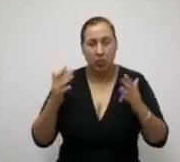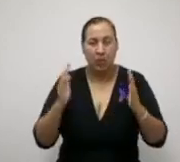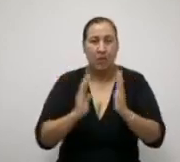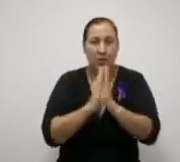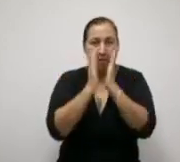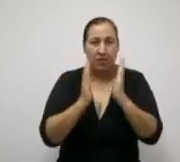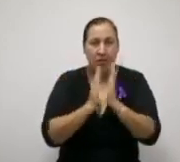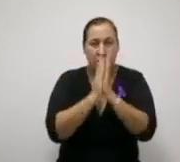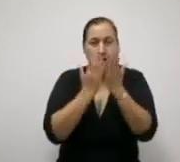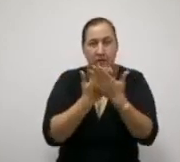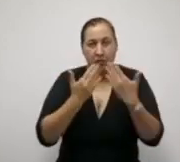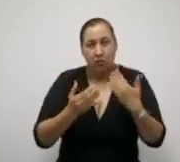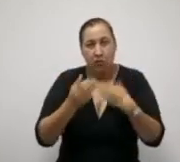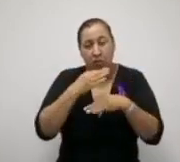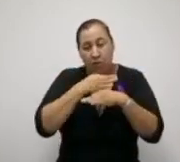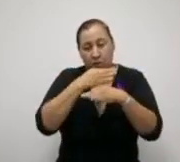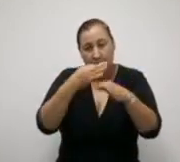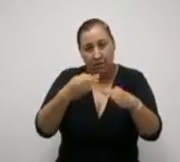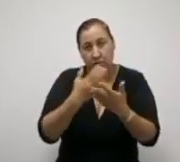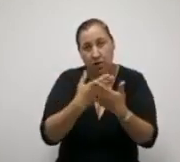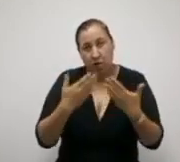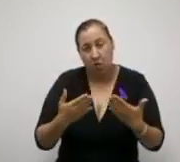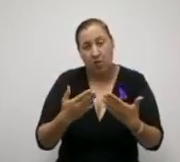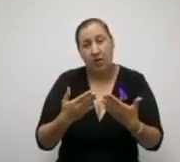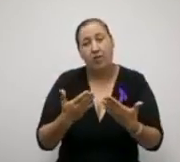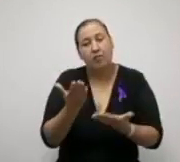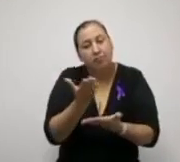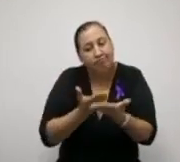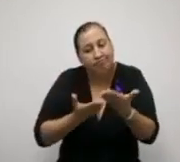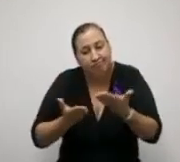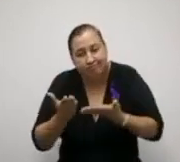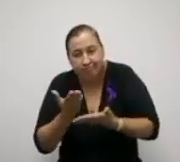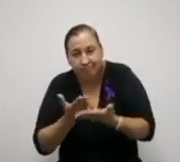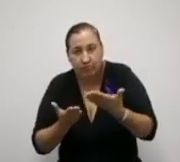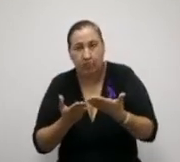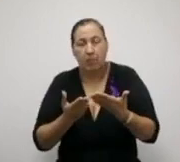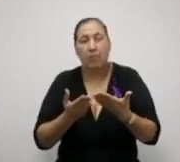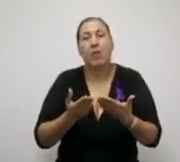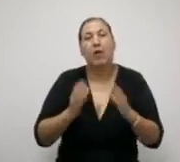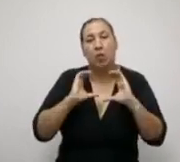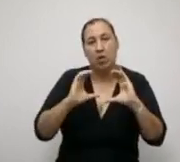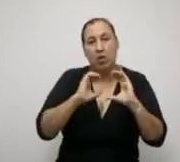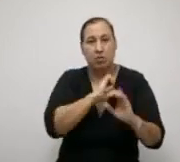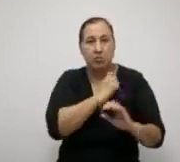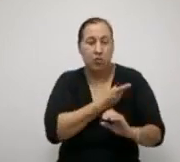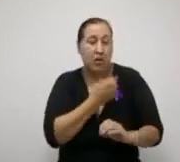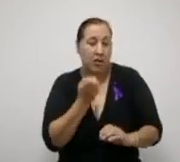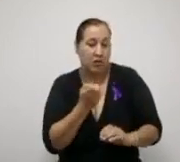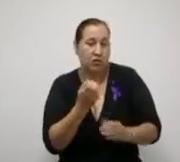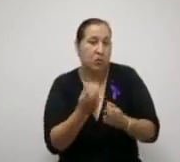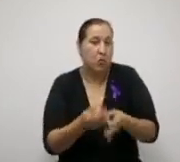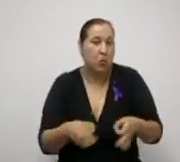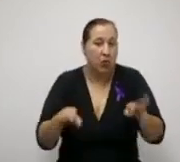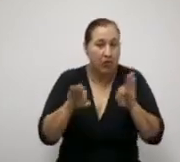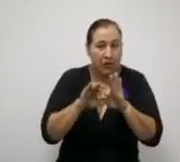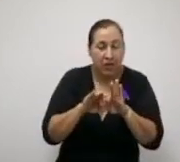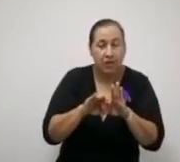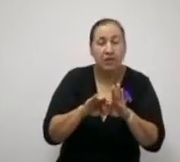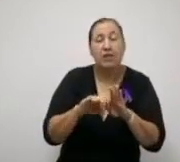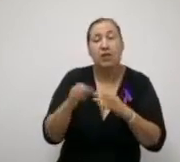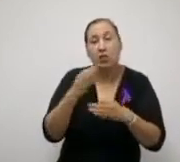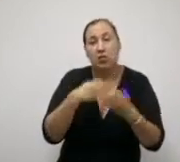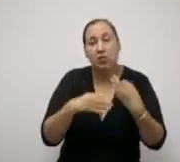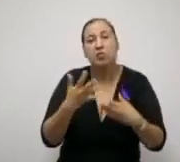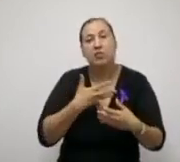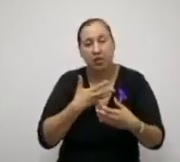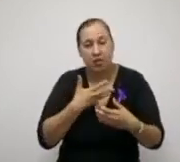y por esta información tan valiosa que nos acaba de recordar para preservar la salud, ya que es uno de los objetivos que todas y todos tenemos y que